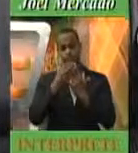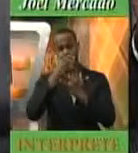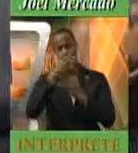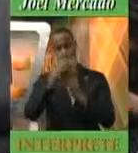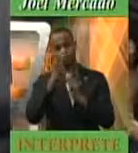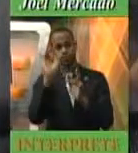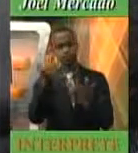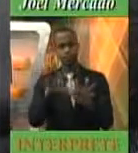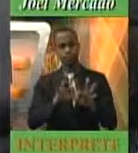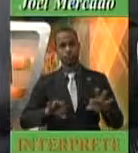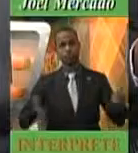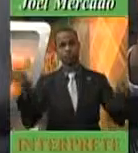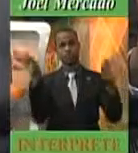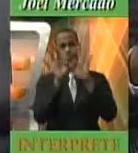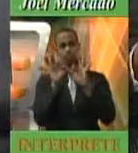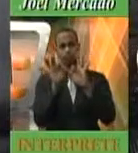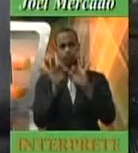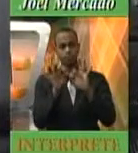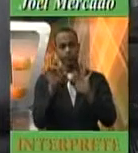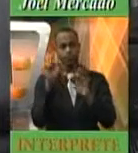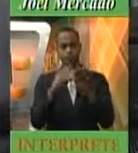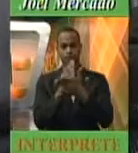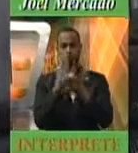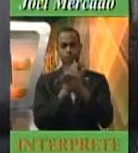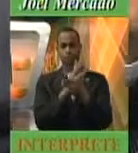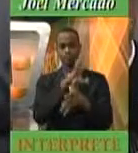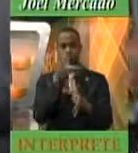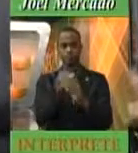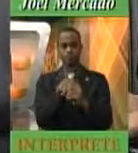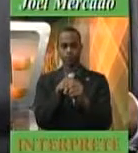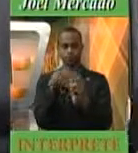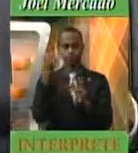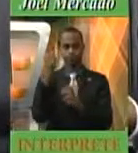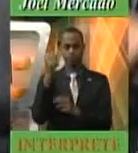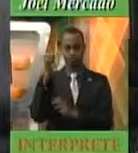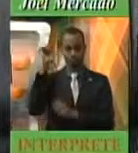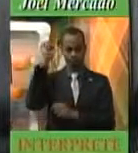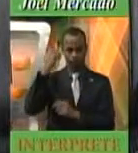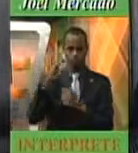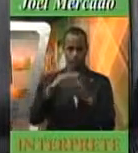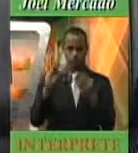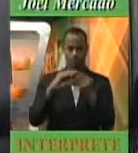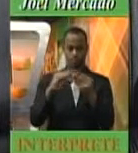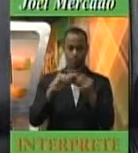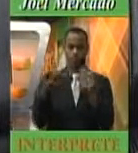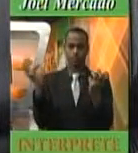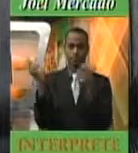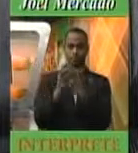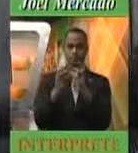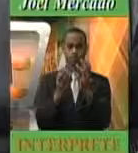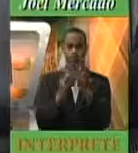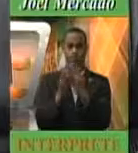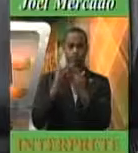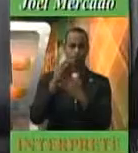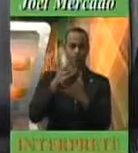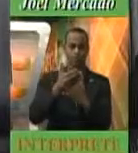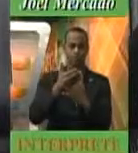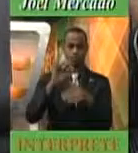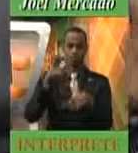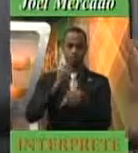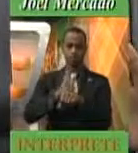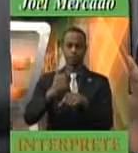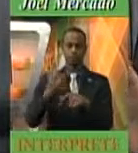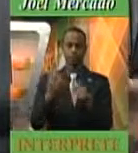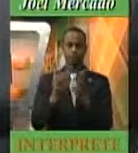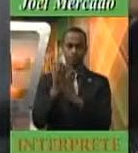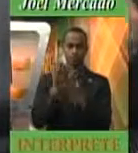es vital porque es la puerta de entrada de los derechos. Lo que Antonella está diciendo conecta con la accesibilidad. Estamos construyéndole derechos para